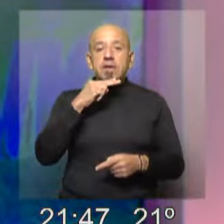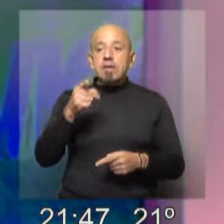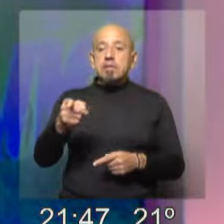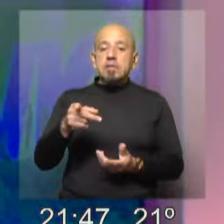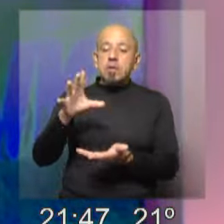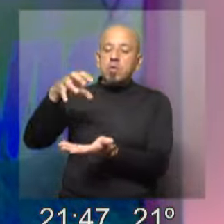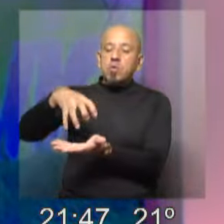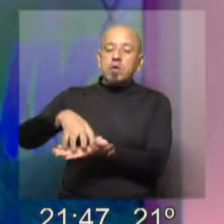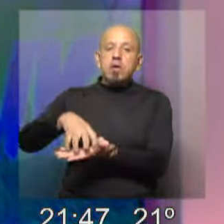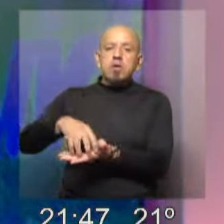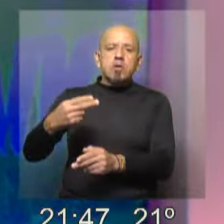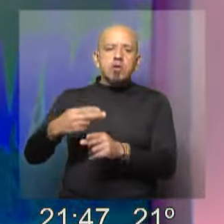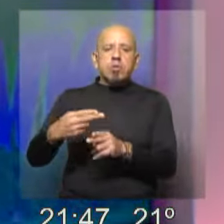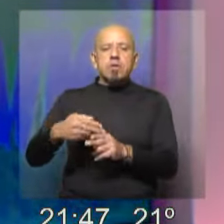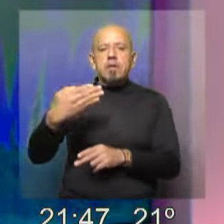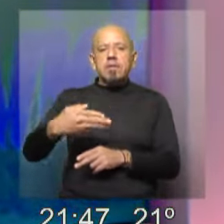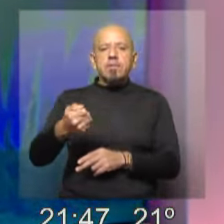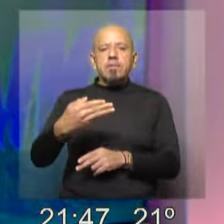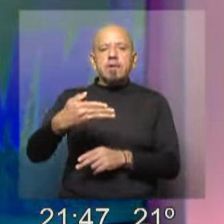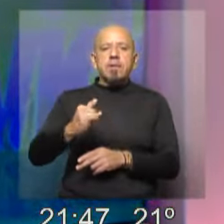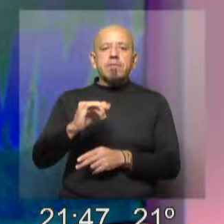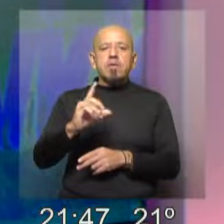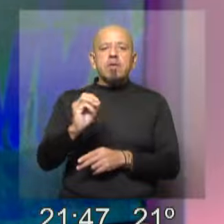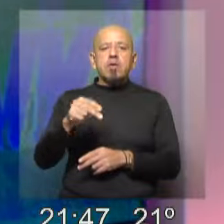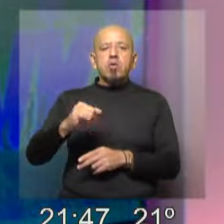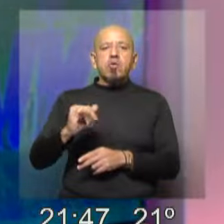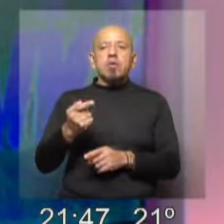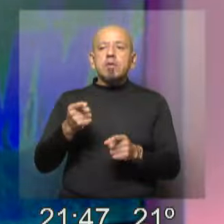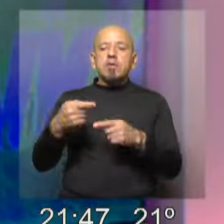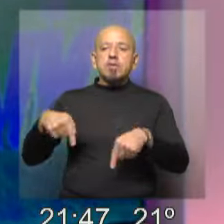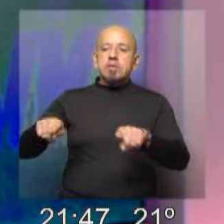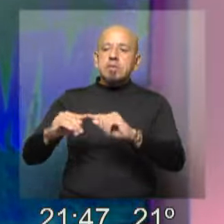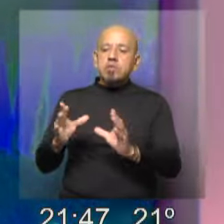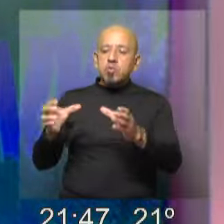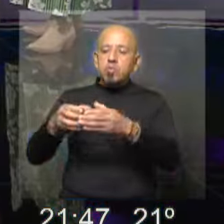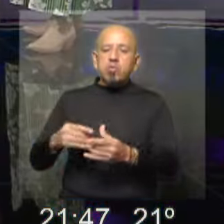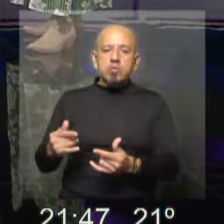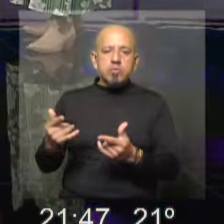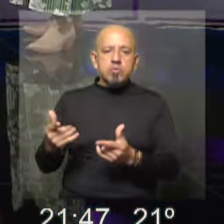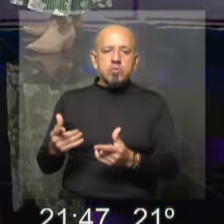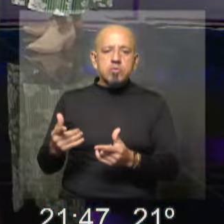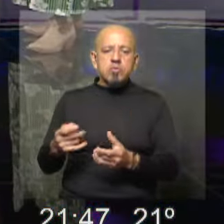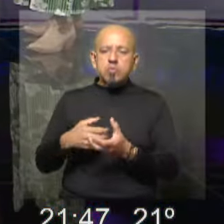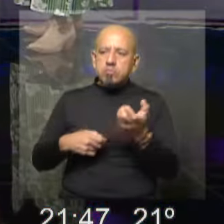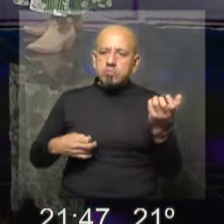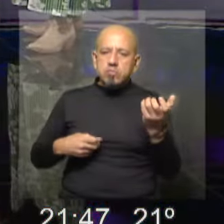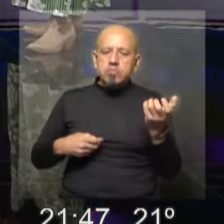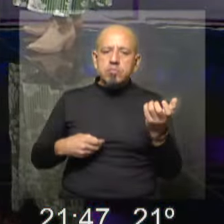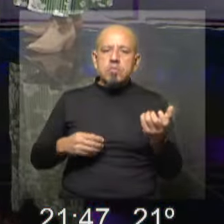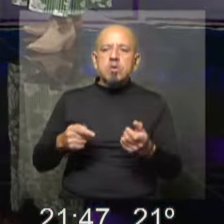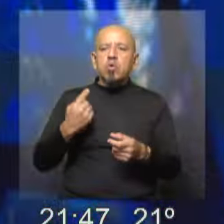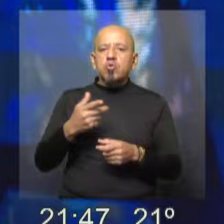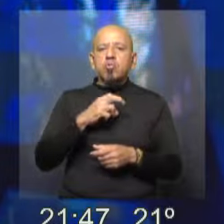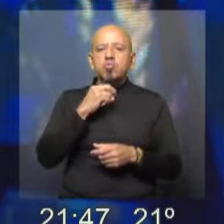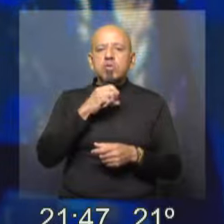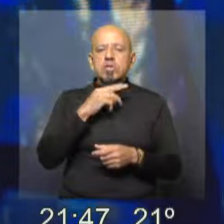Espacio Babilonia. Bueno, vas a estar acompañado de Gastón y de la banda que te viene acompañando, sí, últimamente. Sí, Joaco Pena y